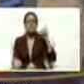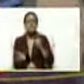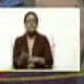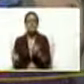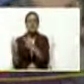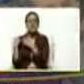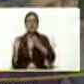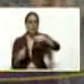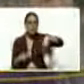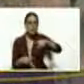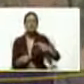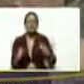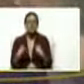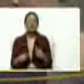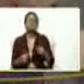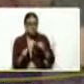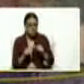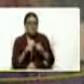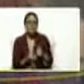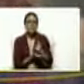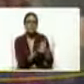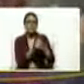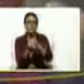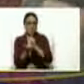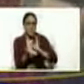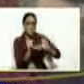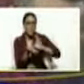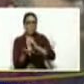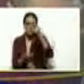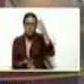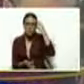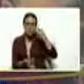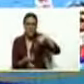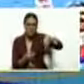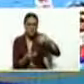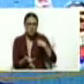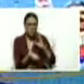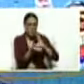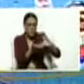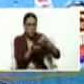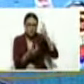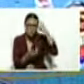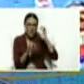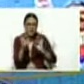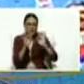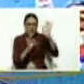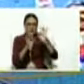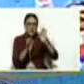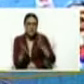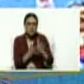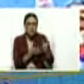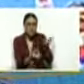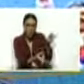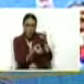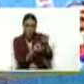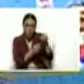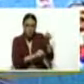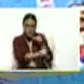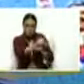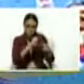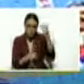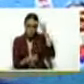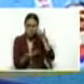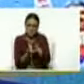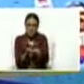Ustedes saben cuál es la tasa de pago de estos financiamientos que le damos a la mujer, a la al joven, a los